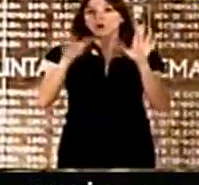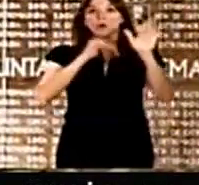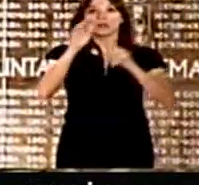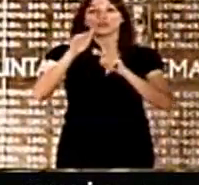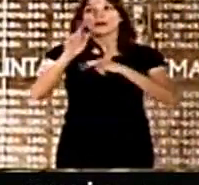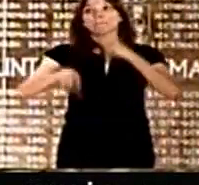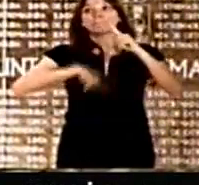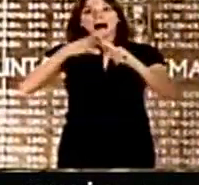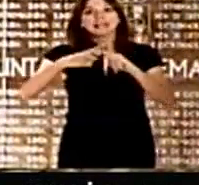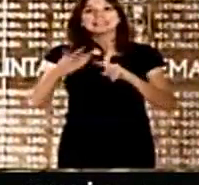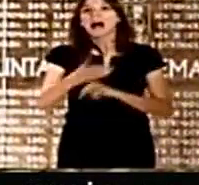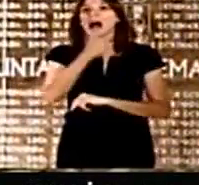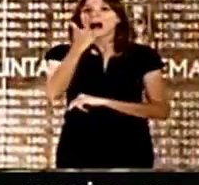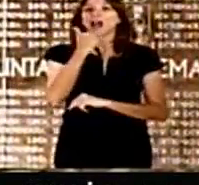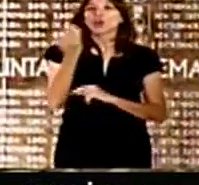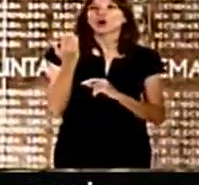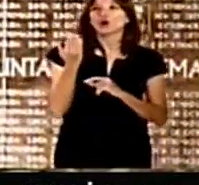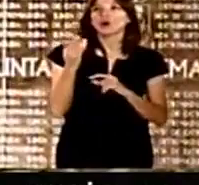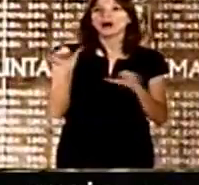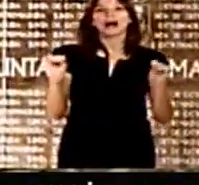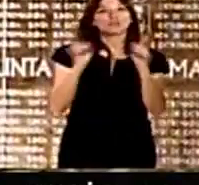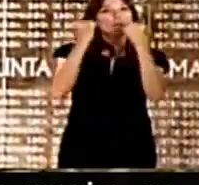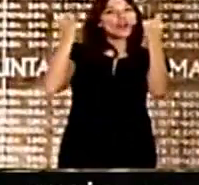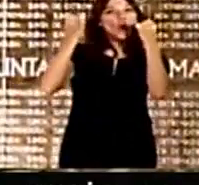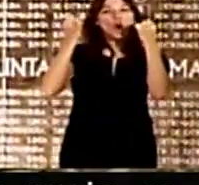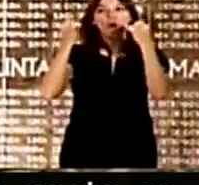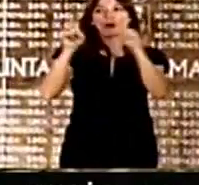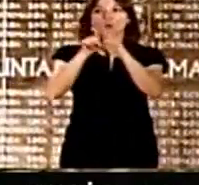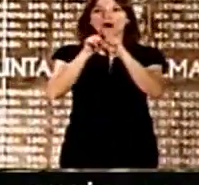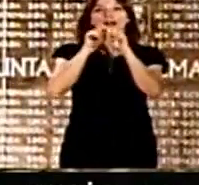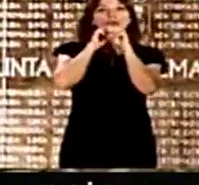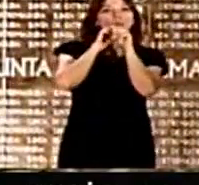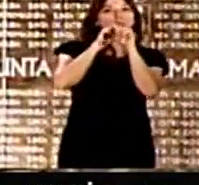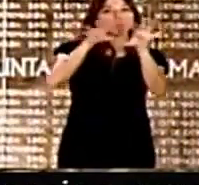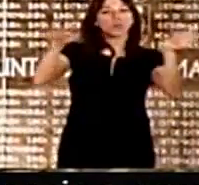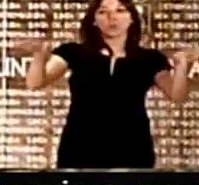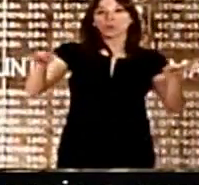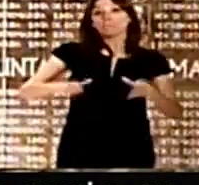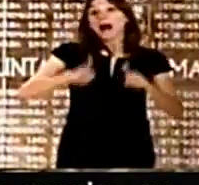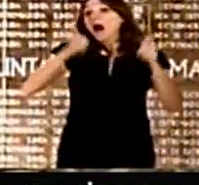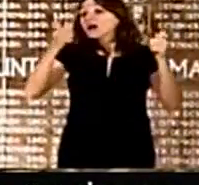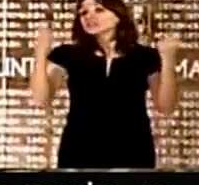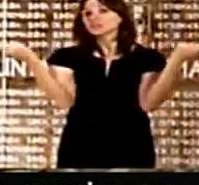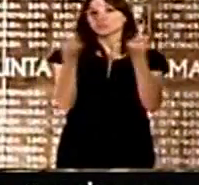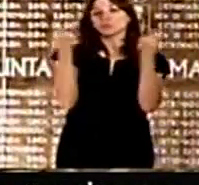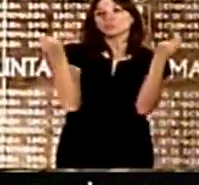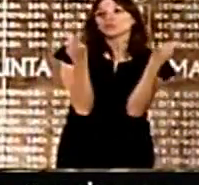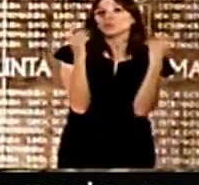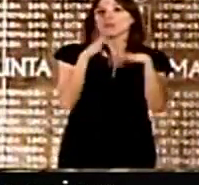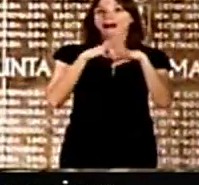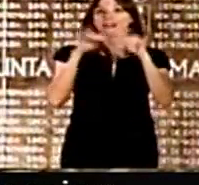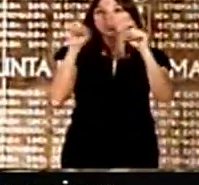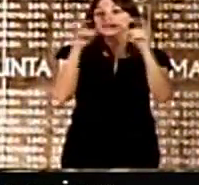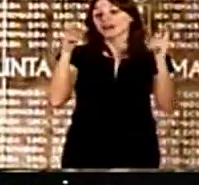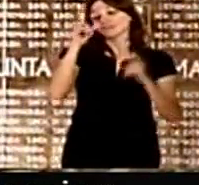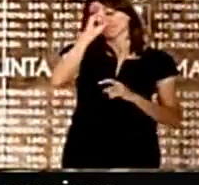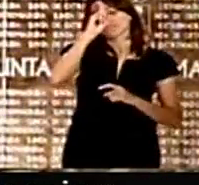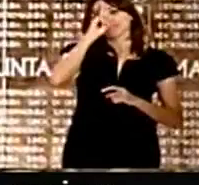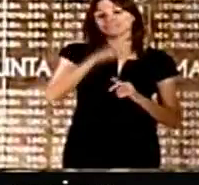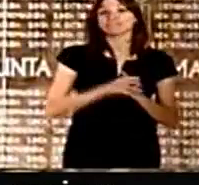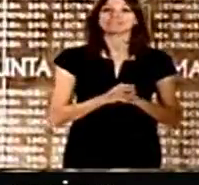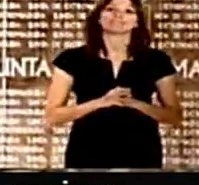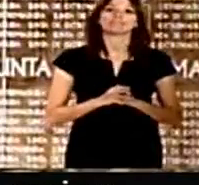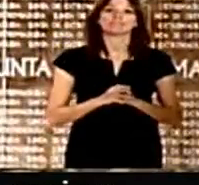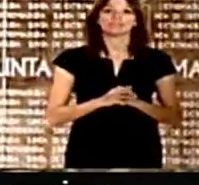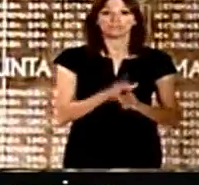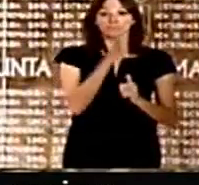igual haber hecho alguna acción específica de comunicación e información que haga llegar eso al empresario. En la